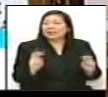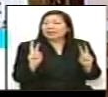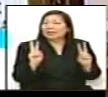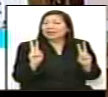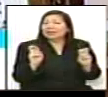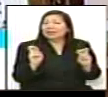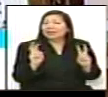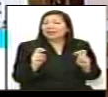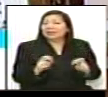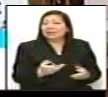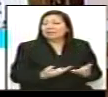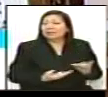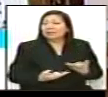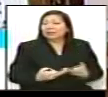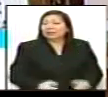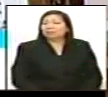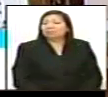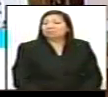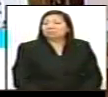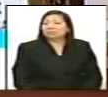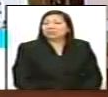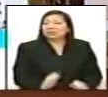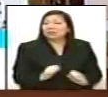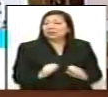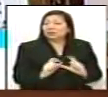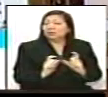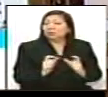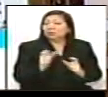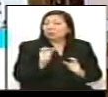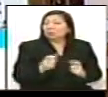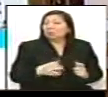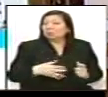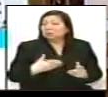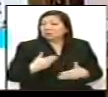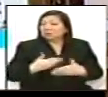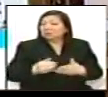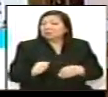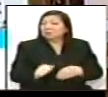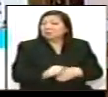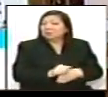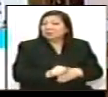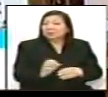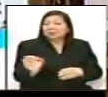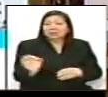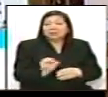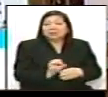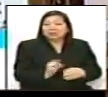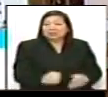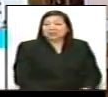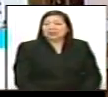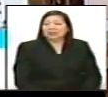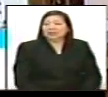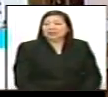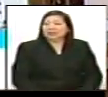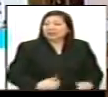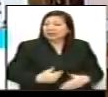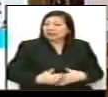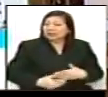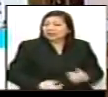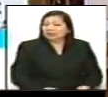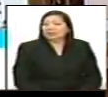de financiamiento. Si los partidos políticos pueden seguir participando sin ningún tipo de